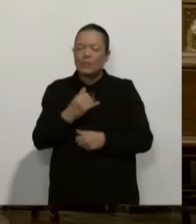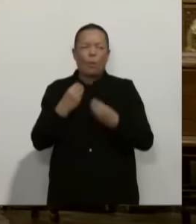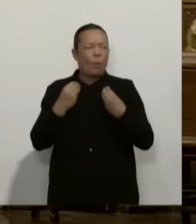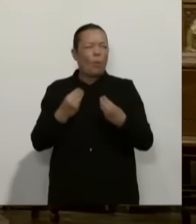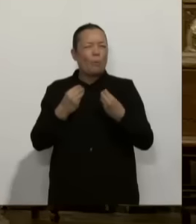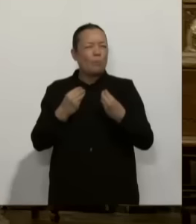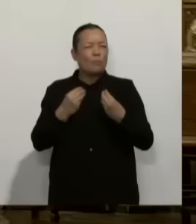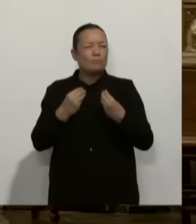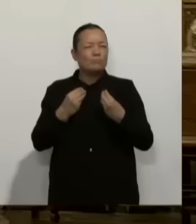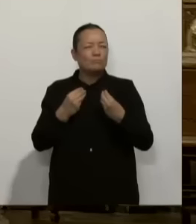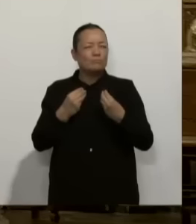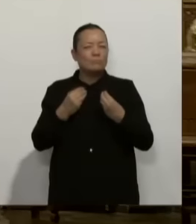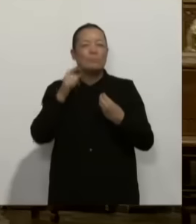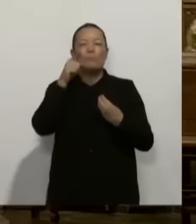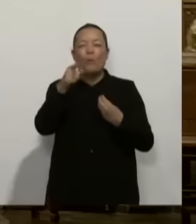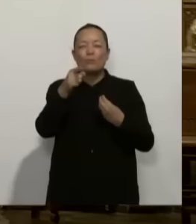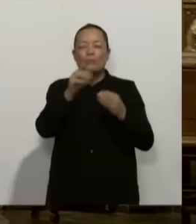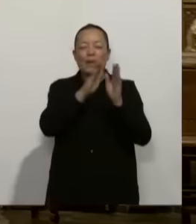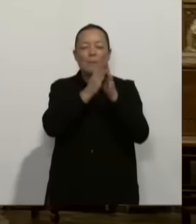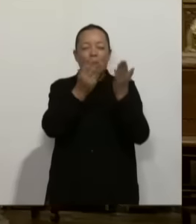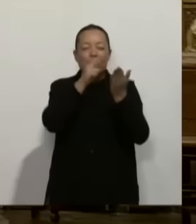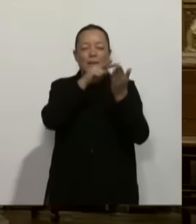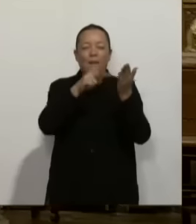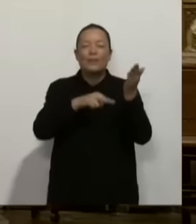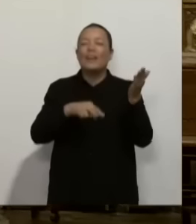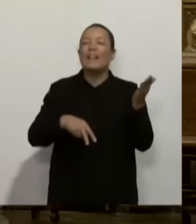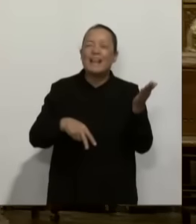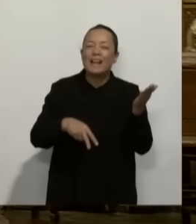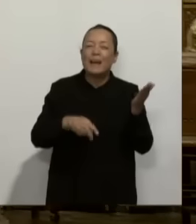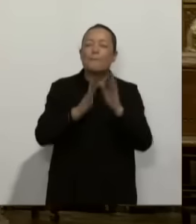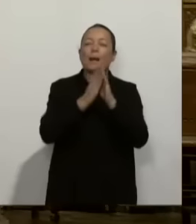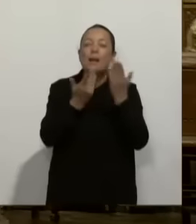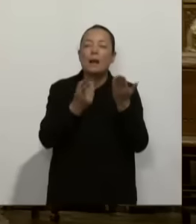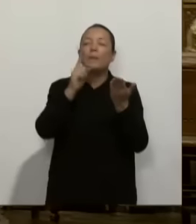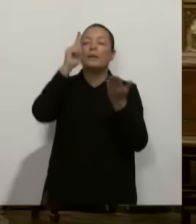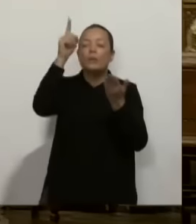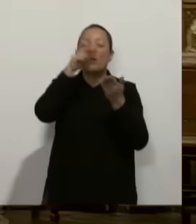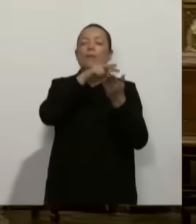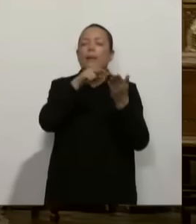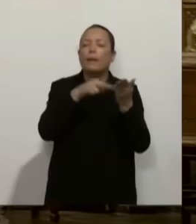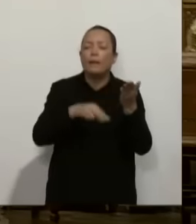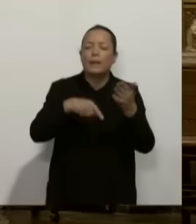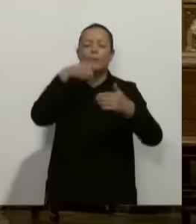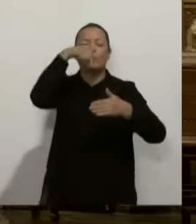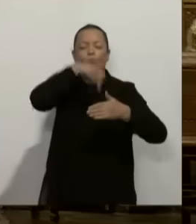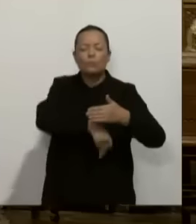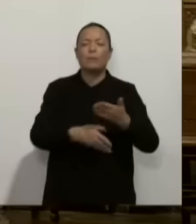hago? Volvé al Evangelio. Volvé a sacar ese libro que quizá tenemos entre